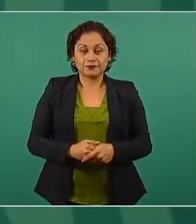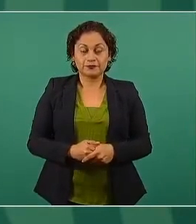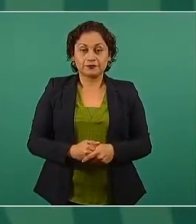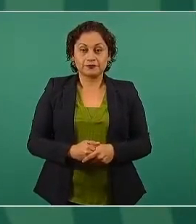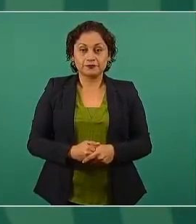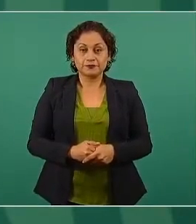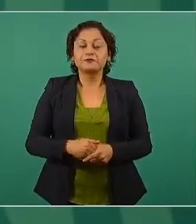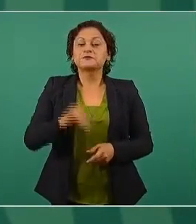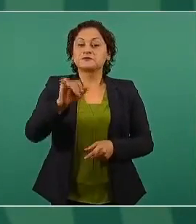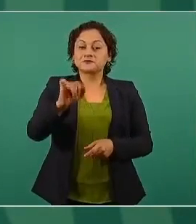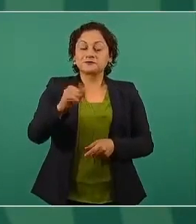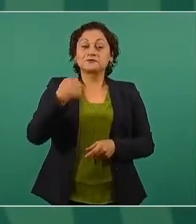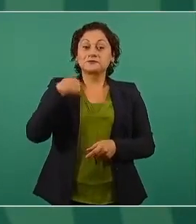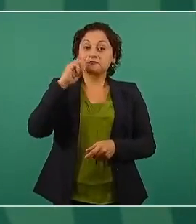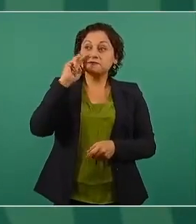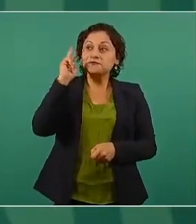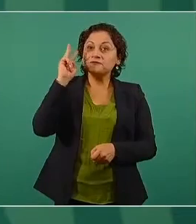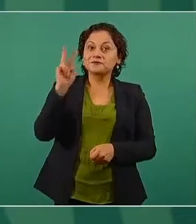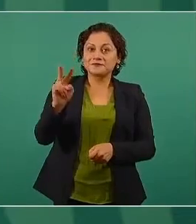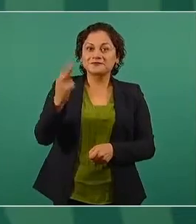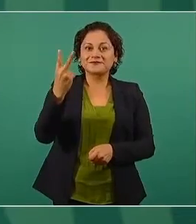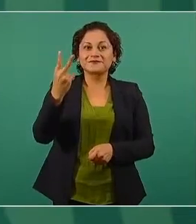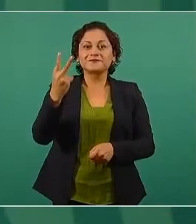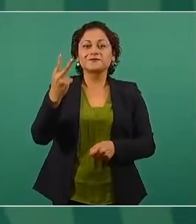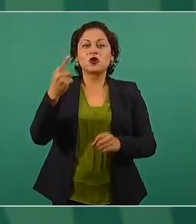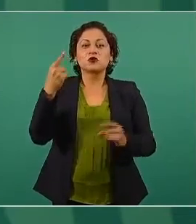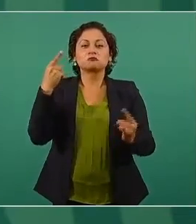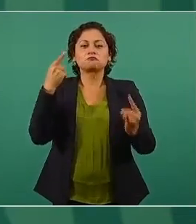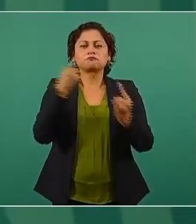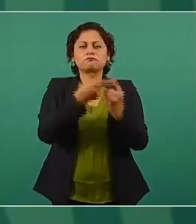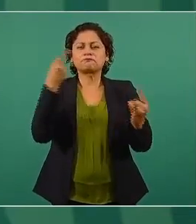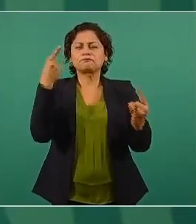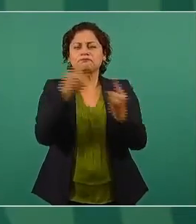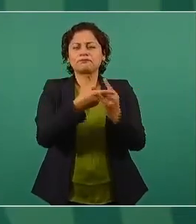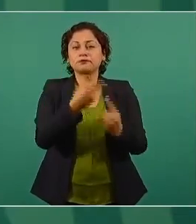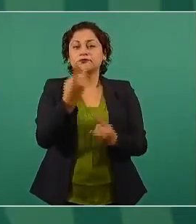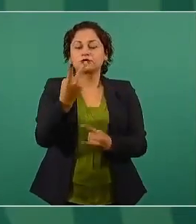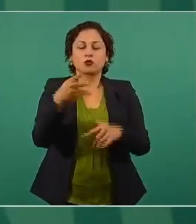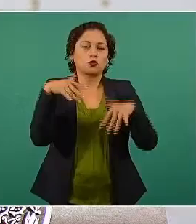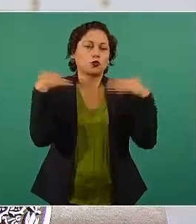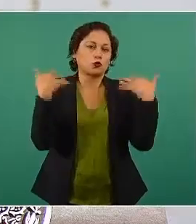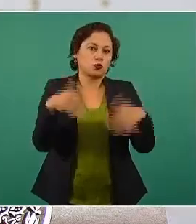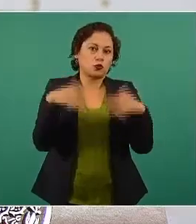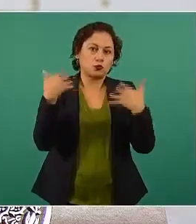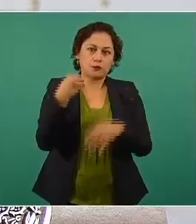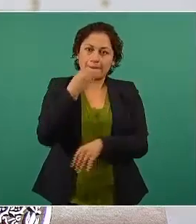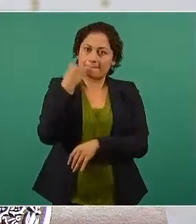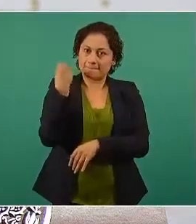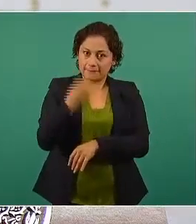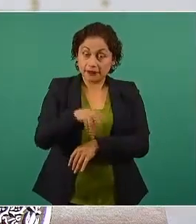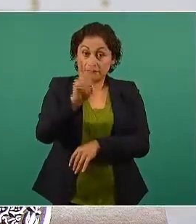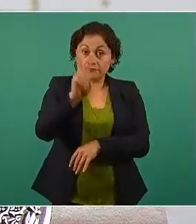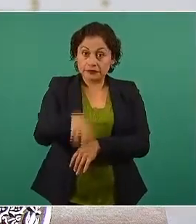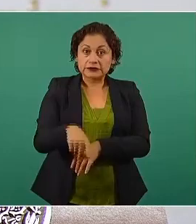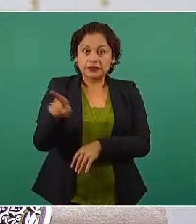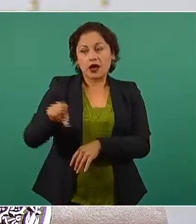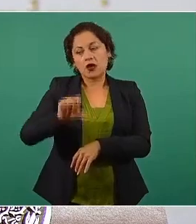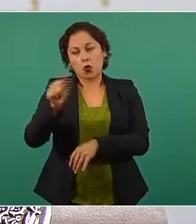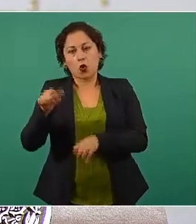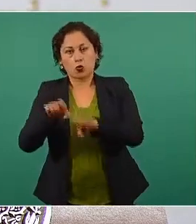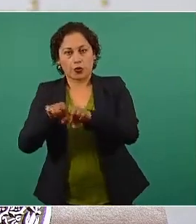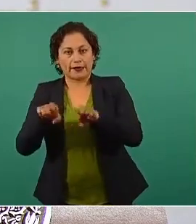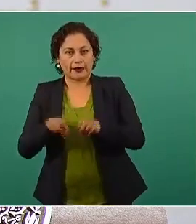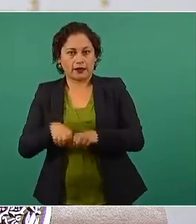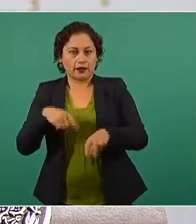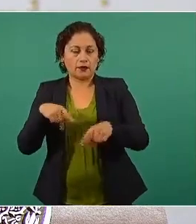Sí, vi los 2 goles, buenos los 2 goles. Incluso fue bueno el del Santos,